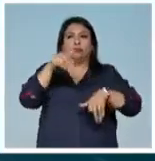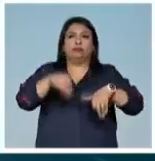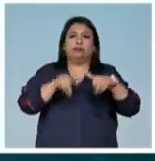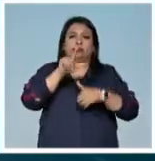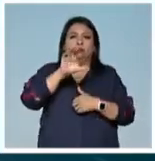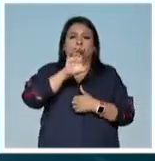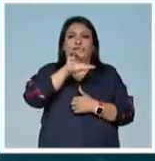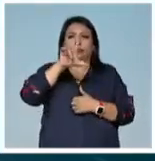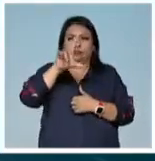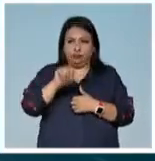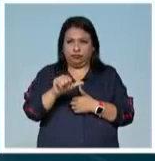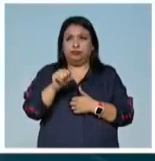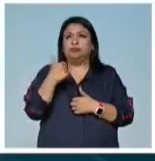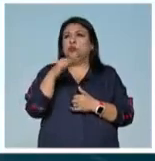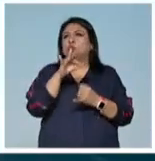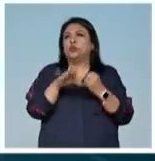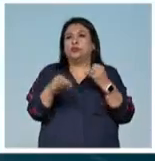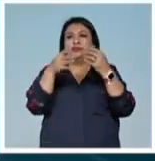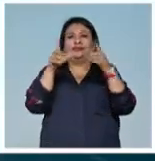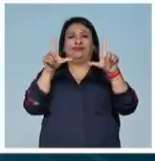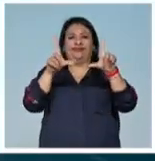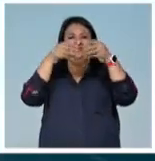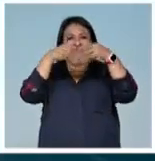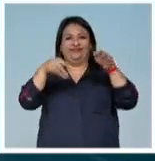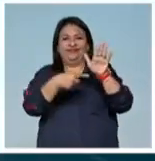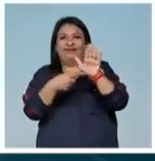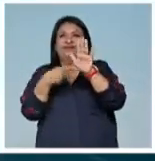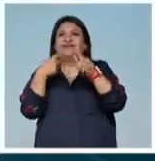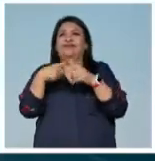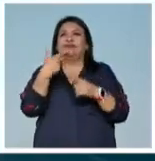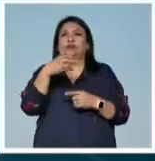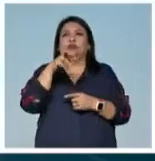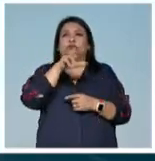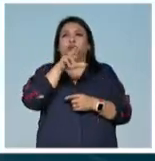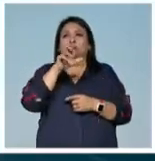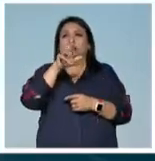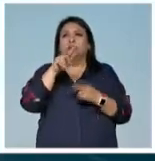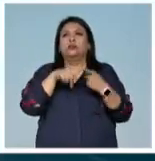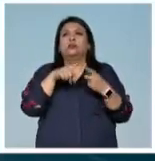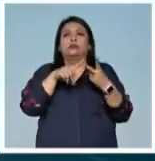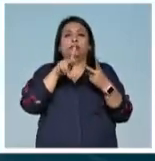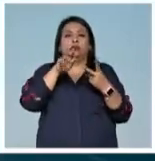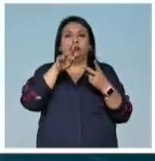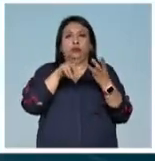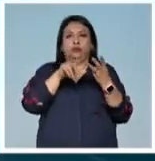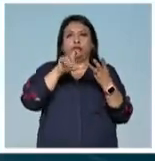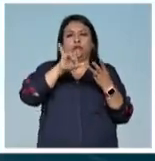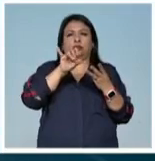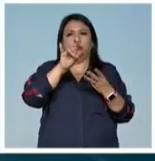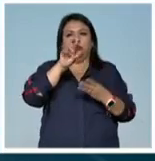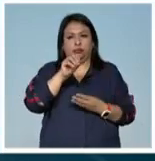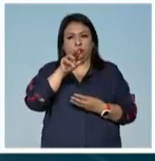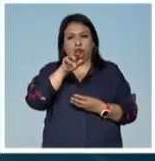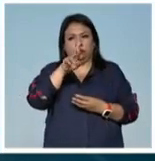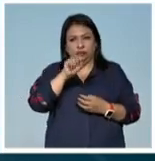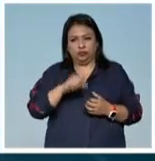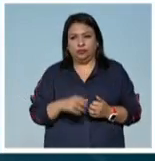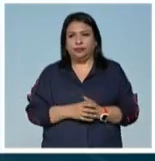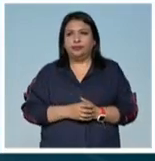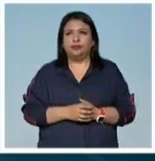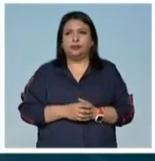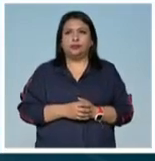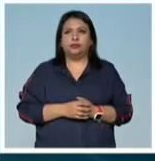La Capilla y al final será develada una placa por Hugo Arrevillaga, Pilar Bolívar y Alejandro Morales.